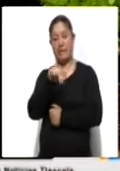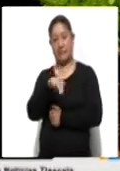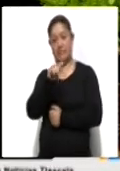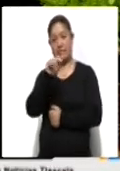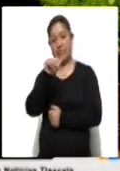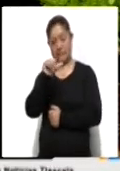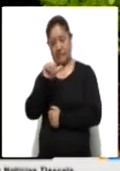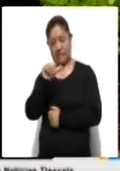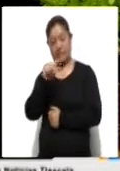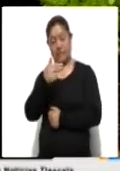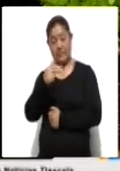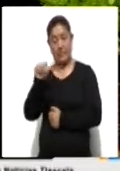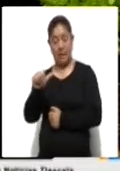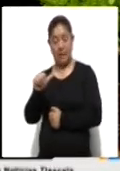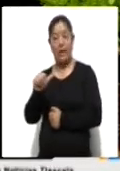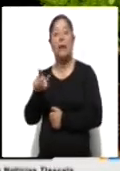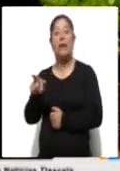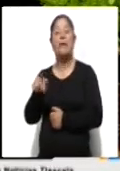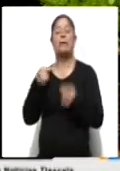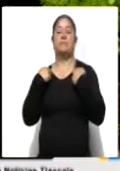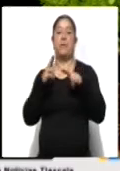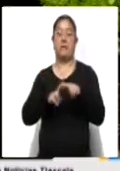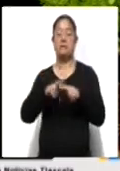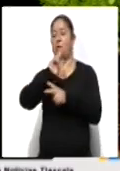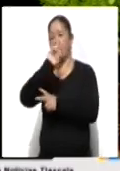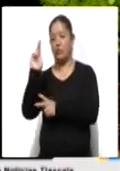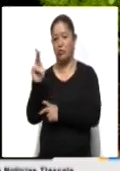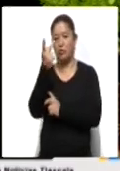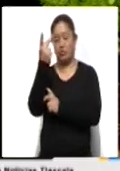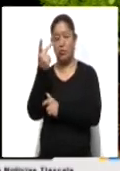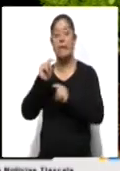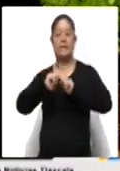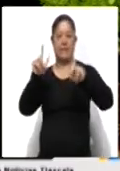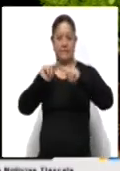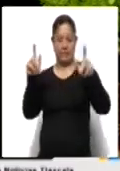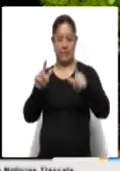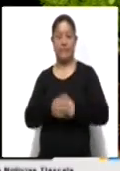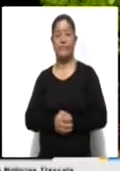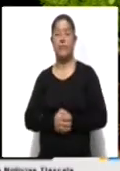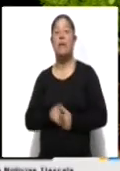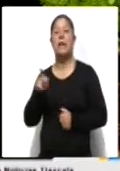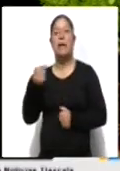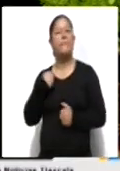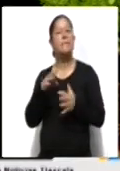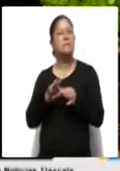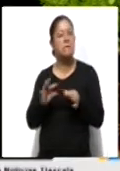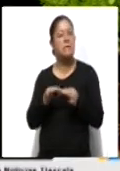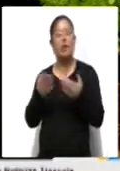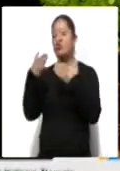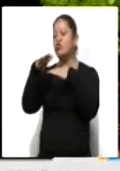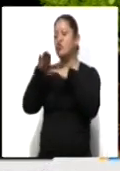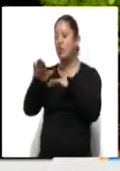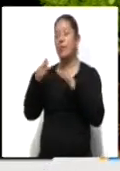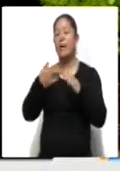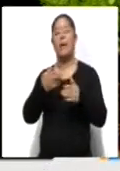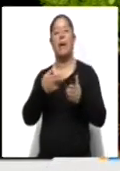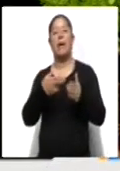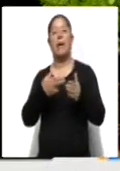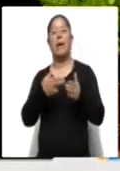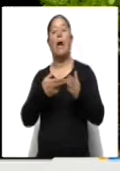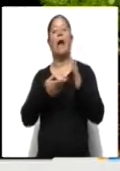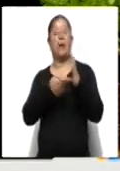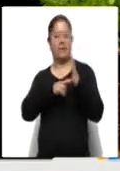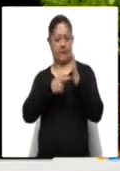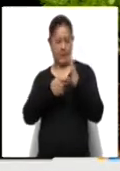Ella es docente de la Universidad Politécnica de Tlaxcala, Región Poniente, quien nos platicará sobre la ingeniería en arquitectura